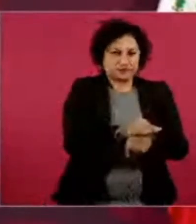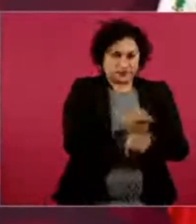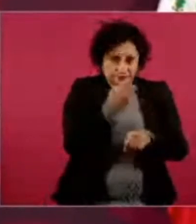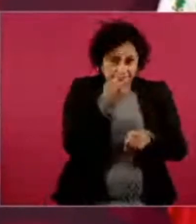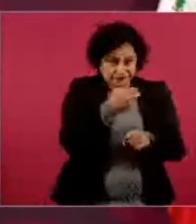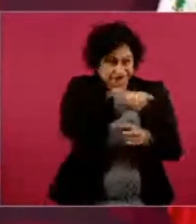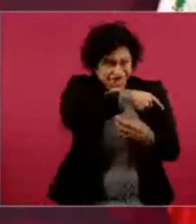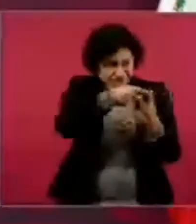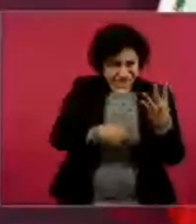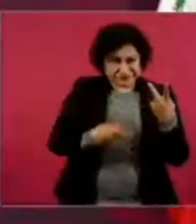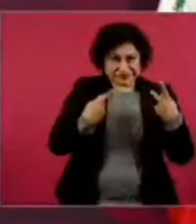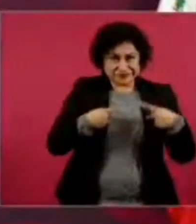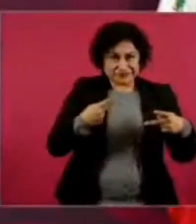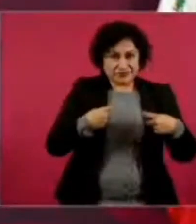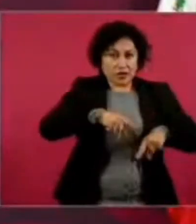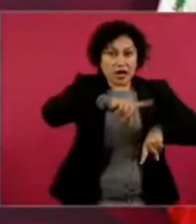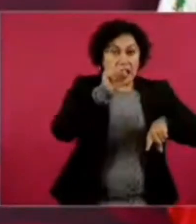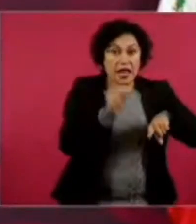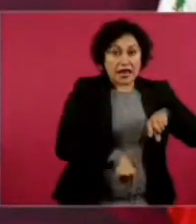vividores.